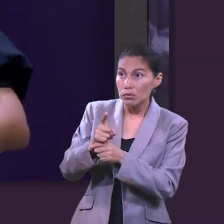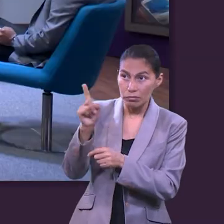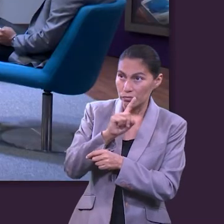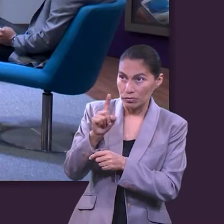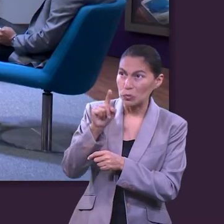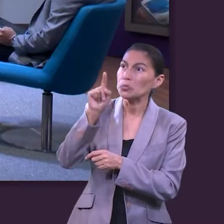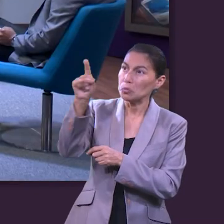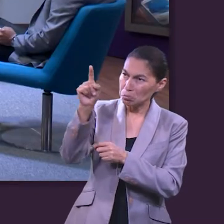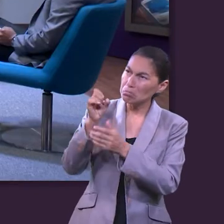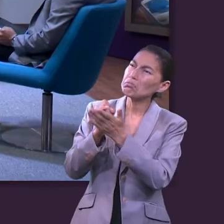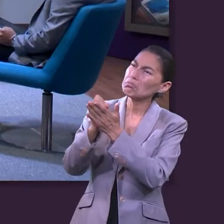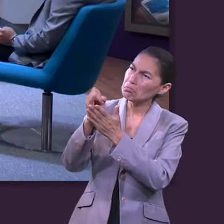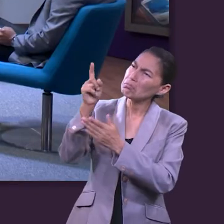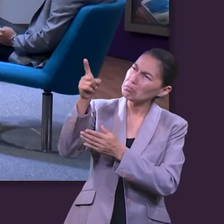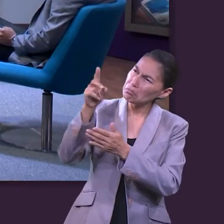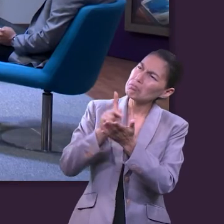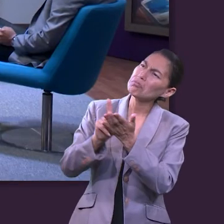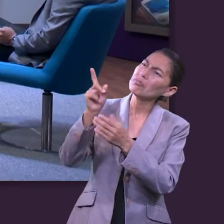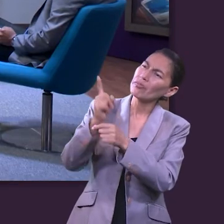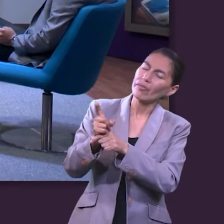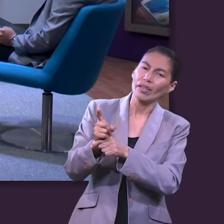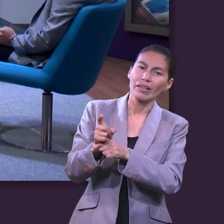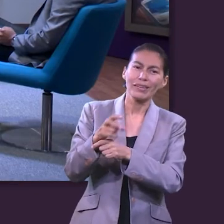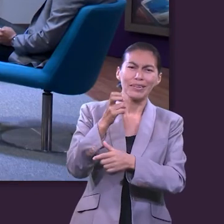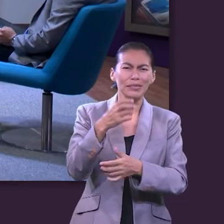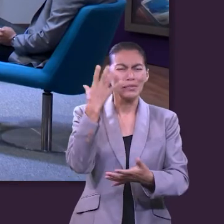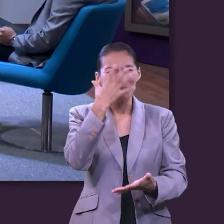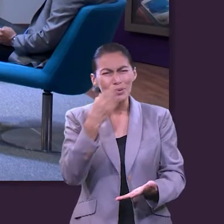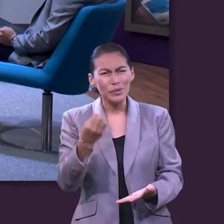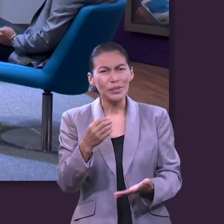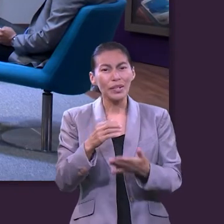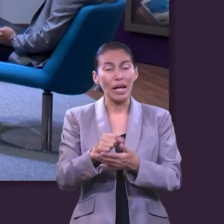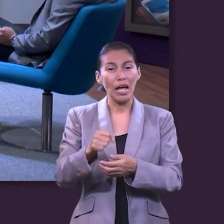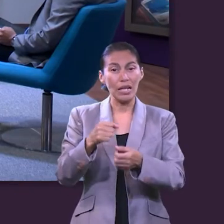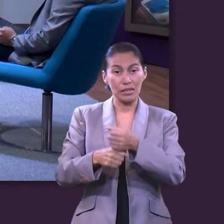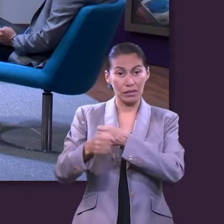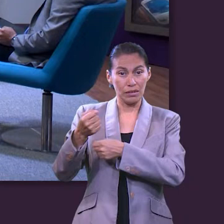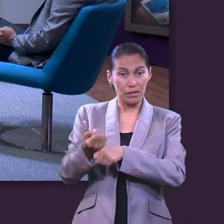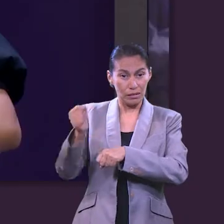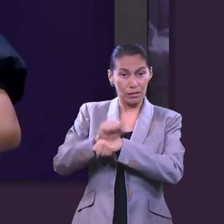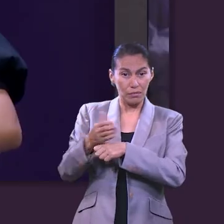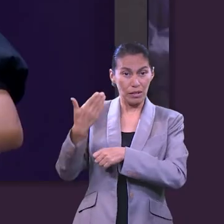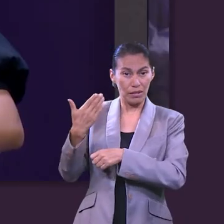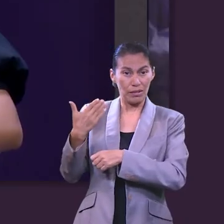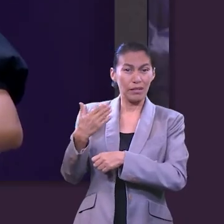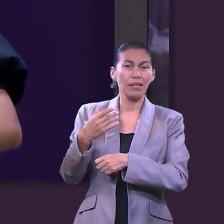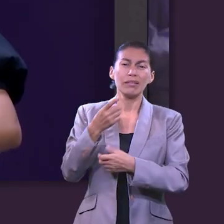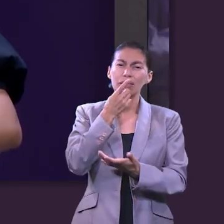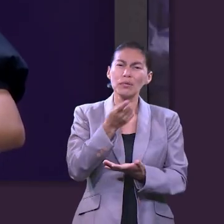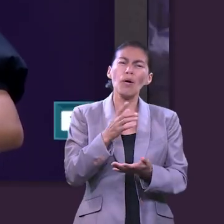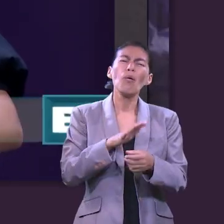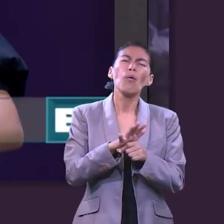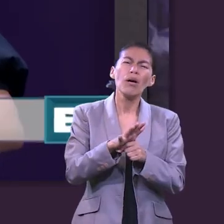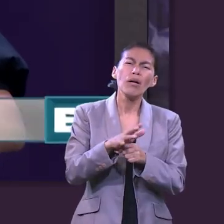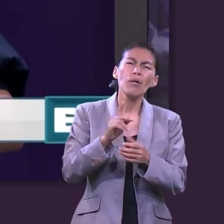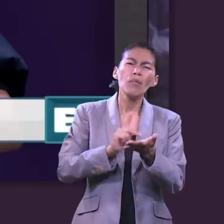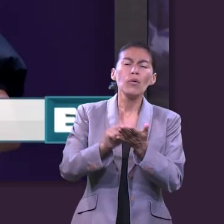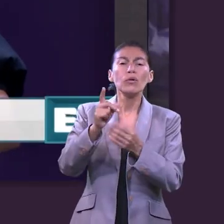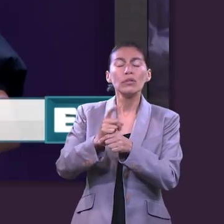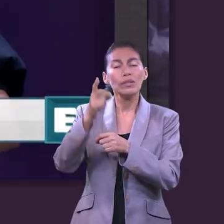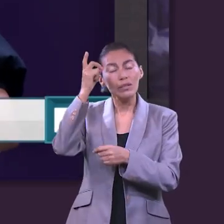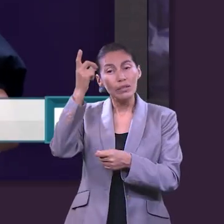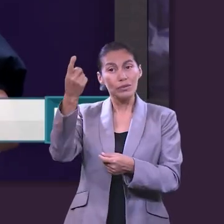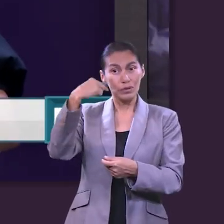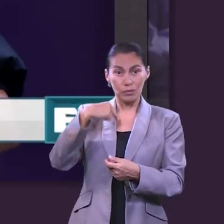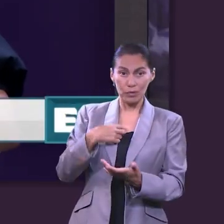Ahí vemos reflejado algo bien interesante que veíamos la semana pasada, justamente cuál es la voluntad de Dios en nuestra